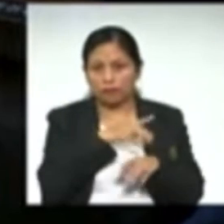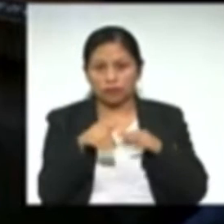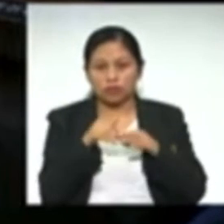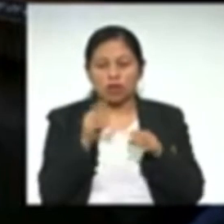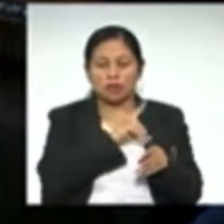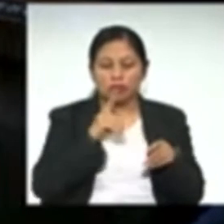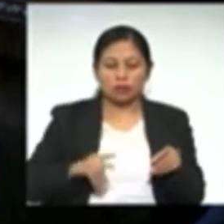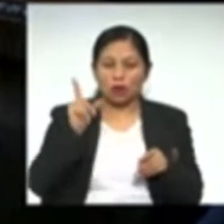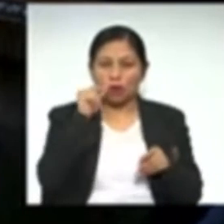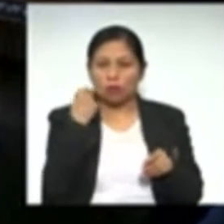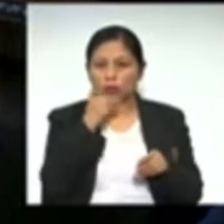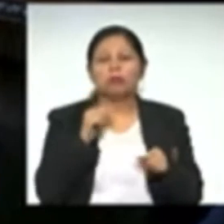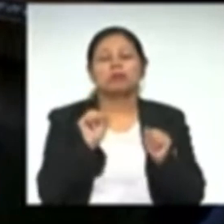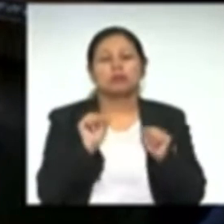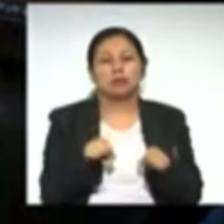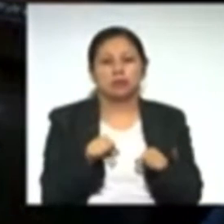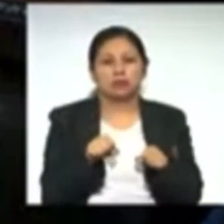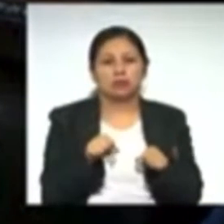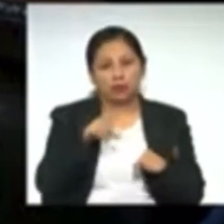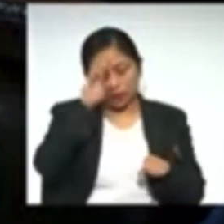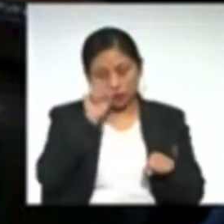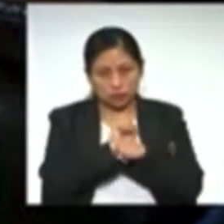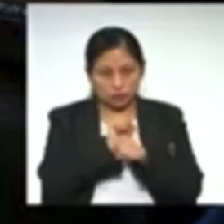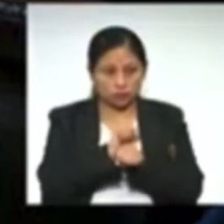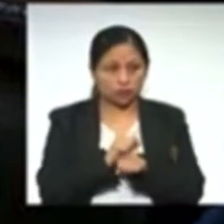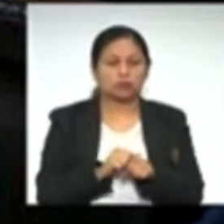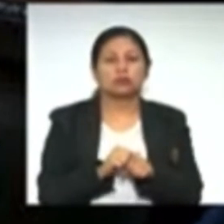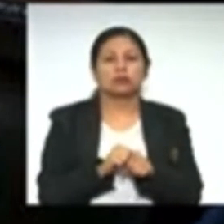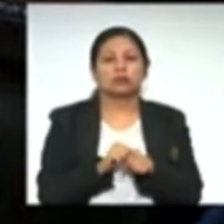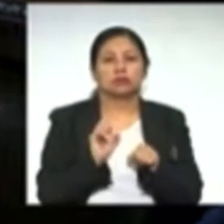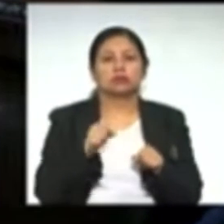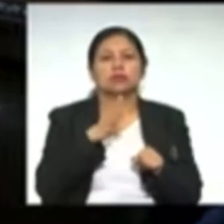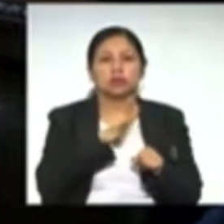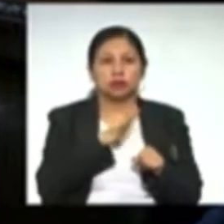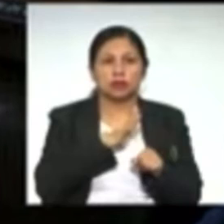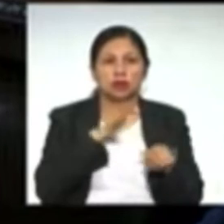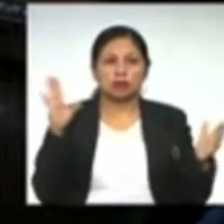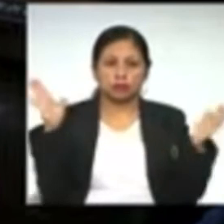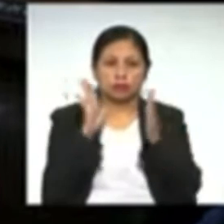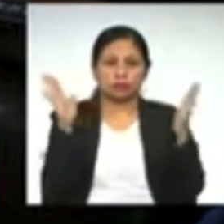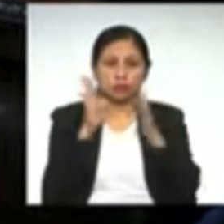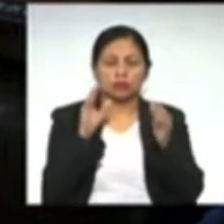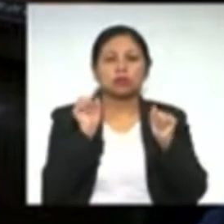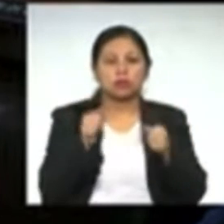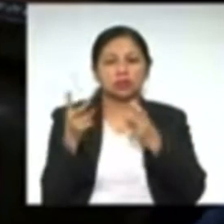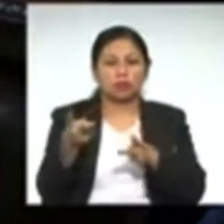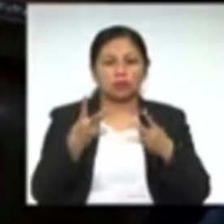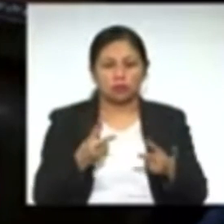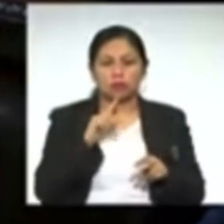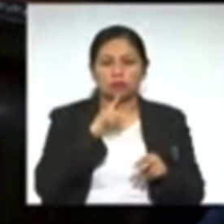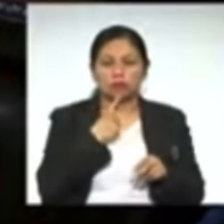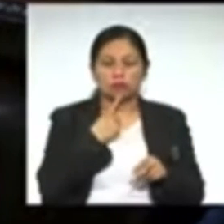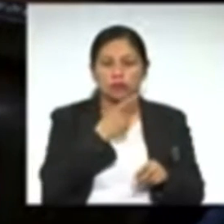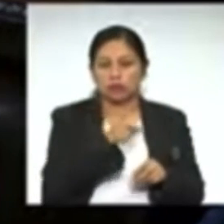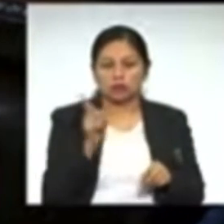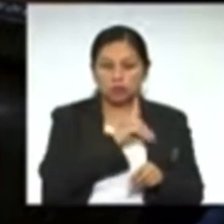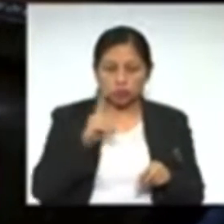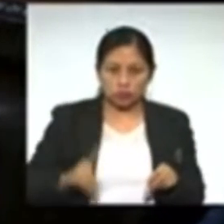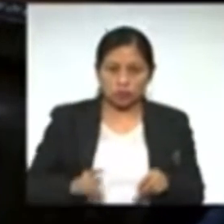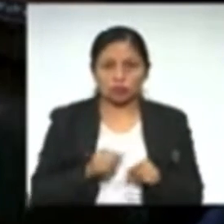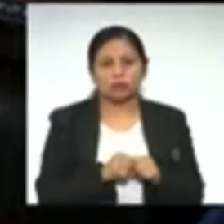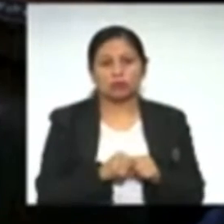las diputadas y a los diputados, a trabajar. Lo que tenemos que enfrentar y lo que viene es algo serio, colegas